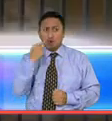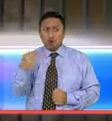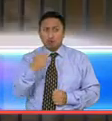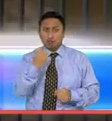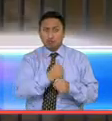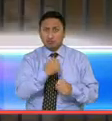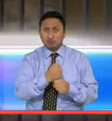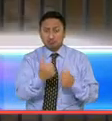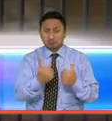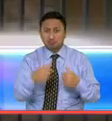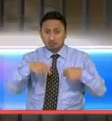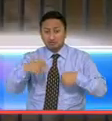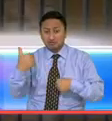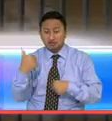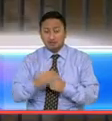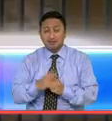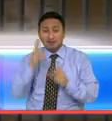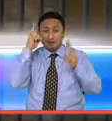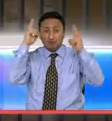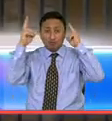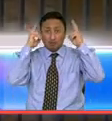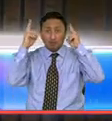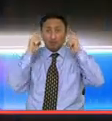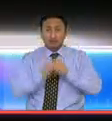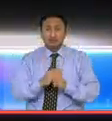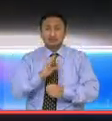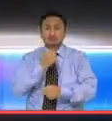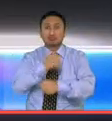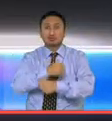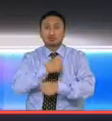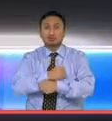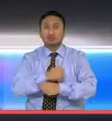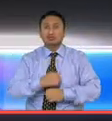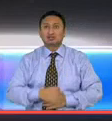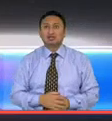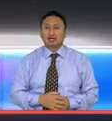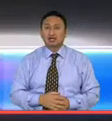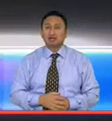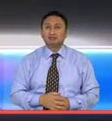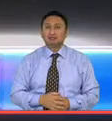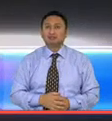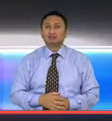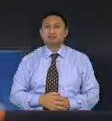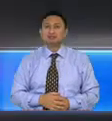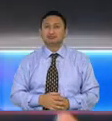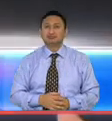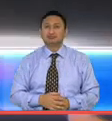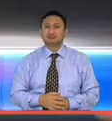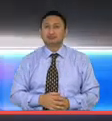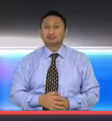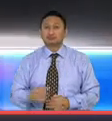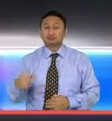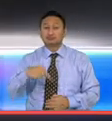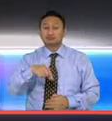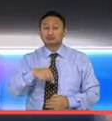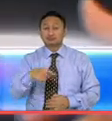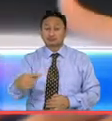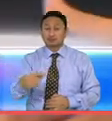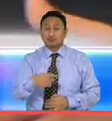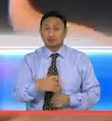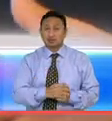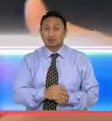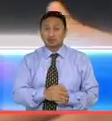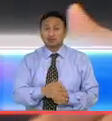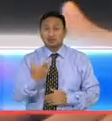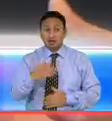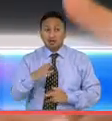trabajador. Tenía una peluquería en Pascuales. Que la verdad yo creo que eso fue por dinero, porque él estaba haciendo todo su